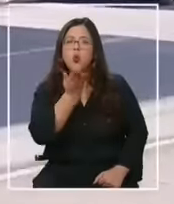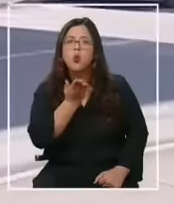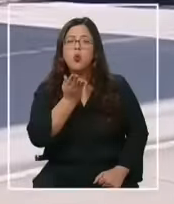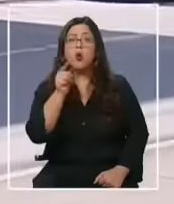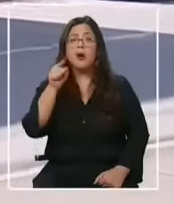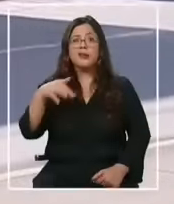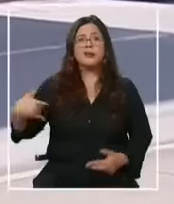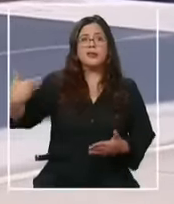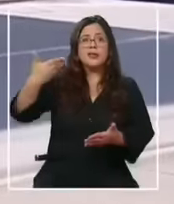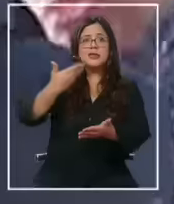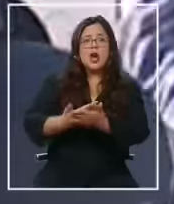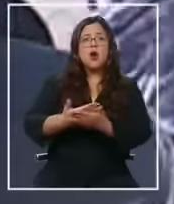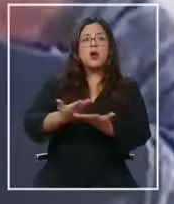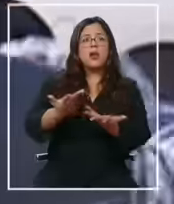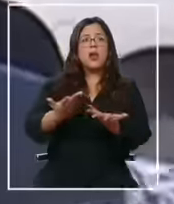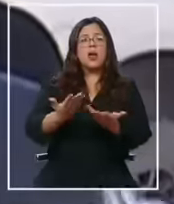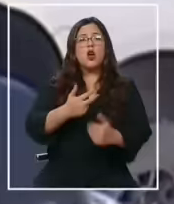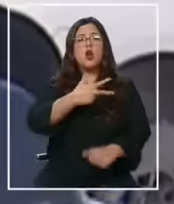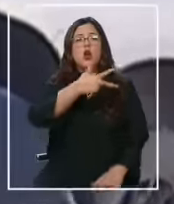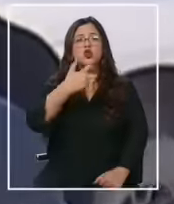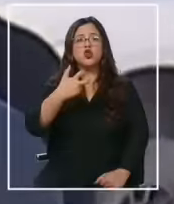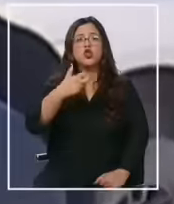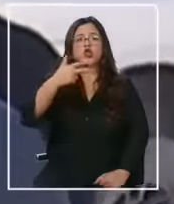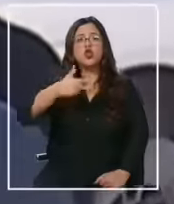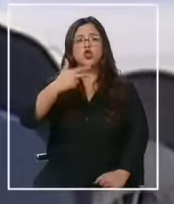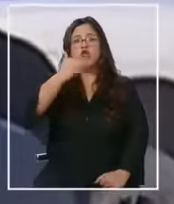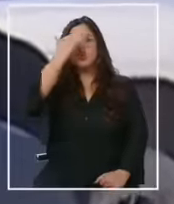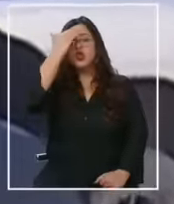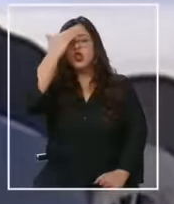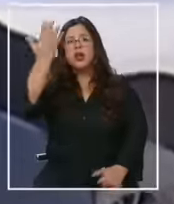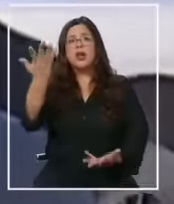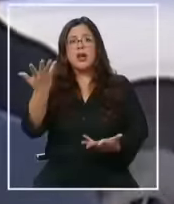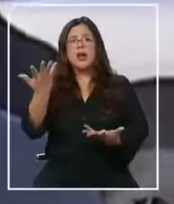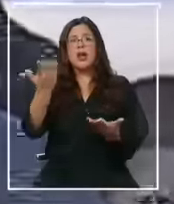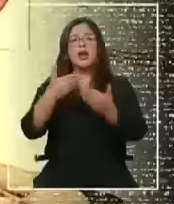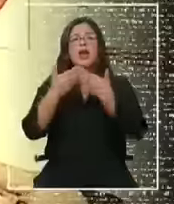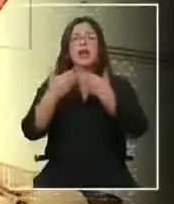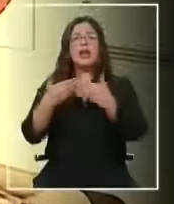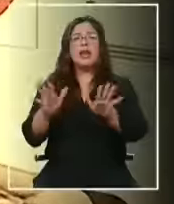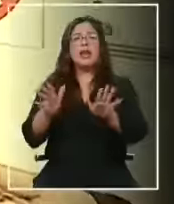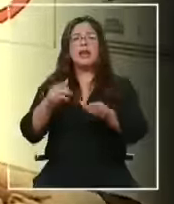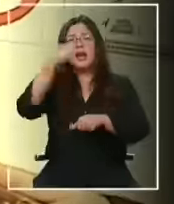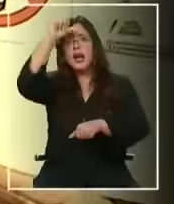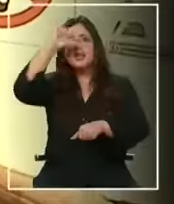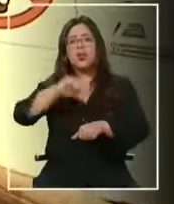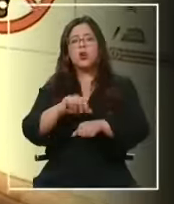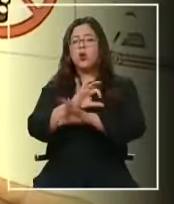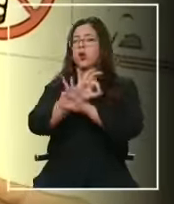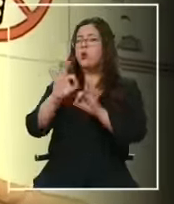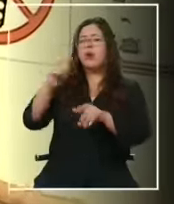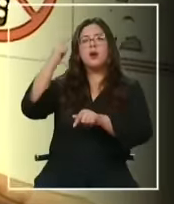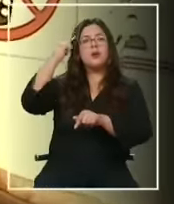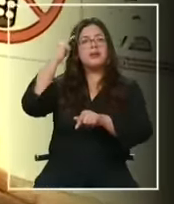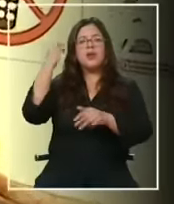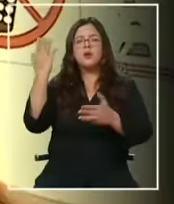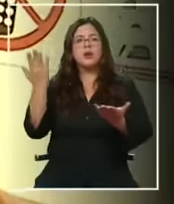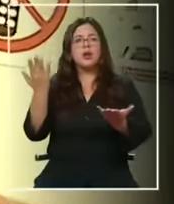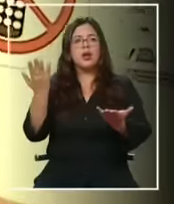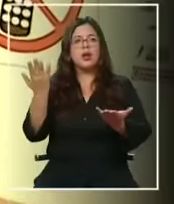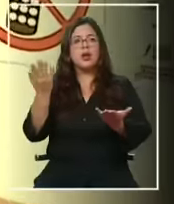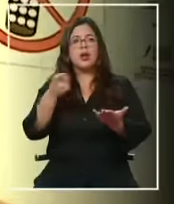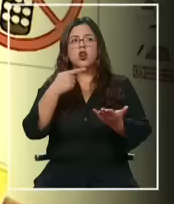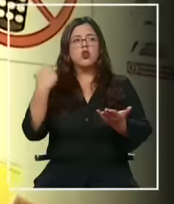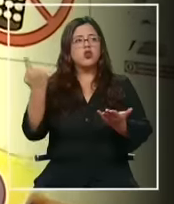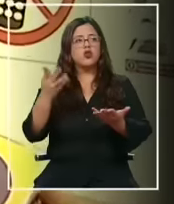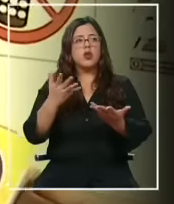Desde entonces cumple sentencia de 818 días de presidio en libertad. Nunca pensamos que nosotros queríamos tal vez y ganar